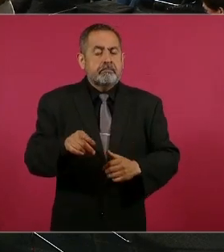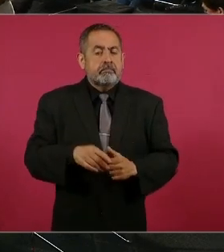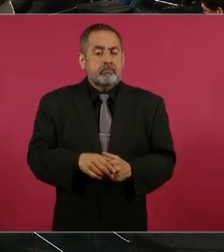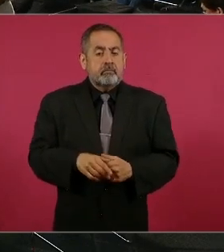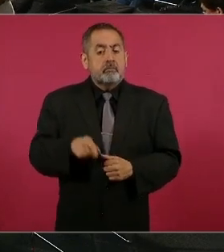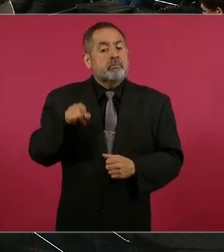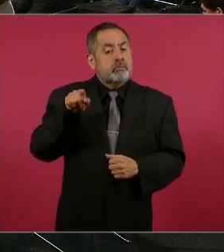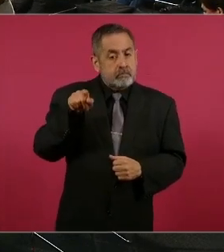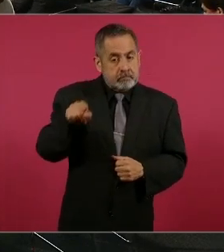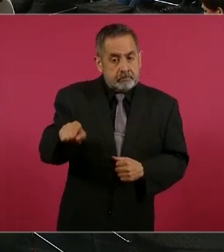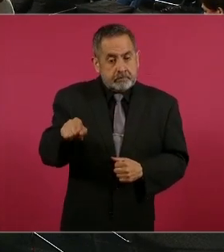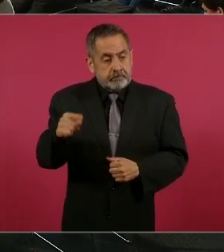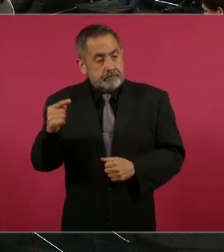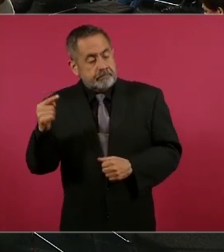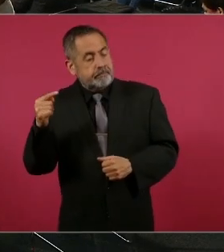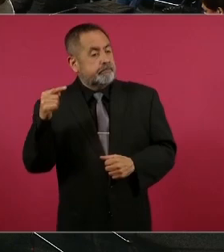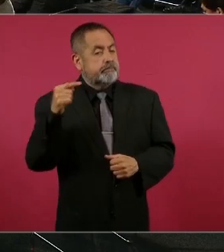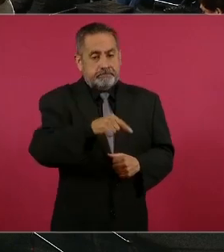Envía